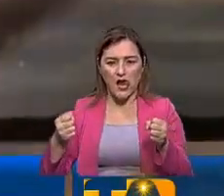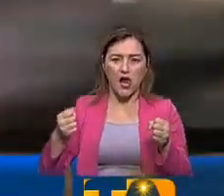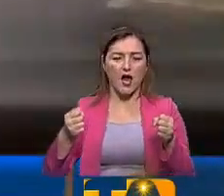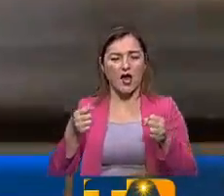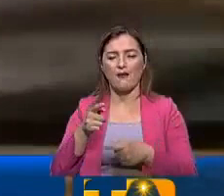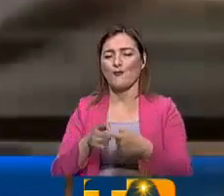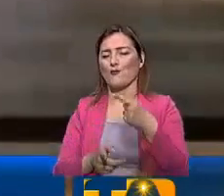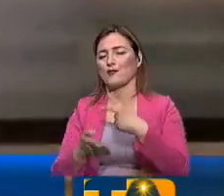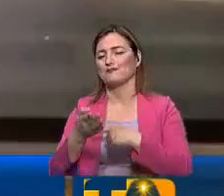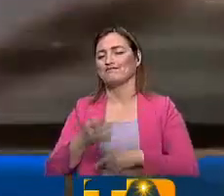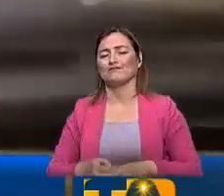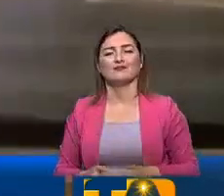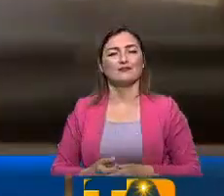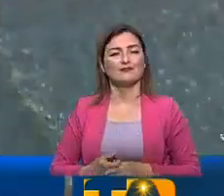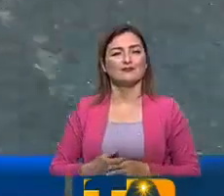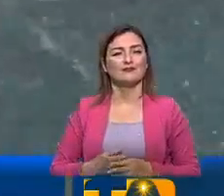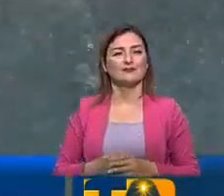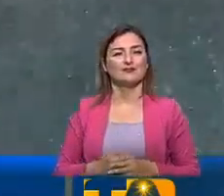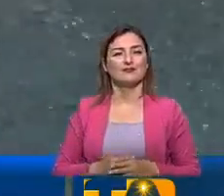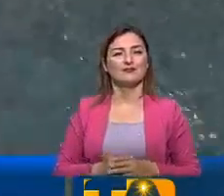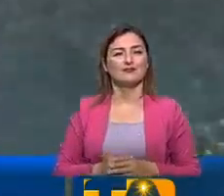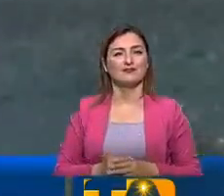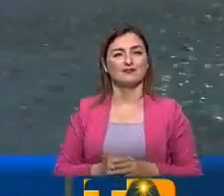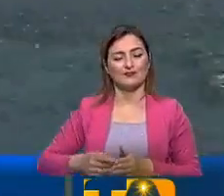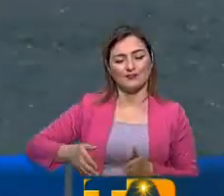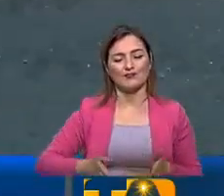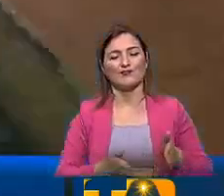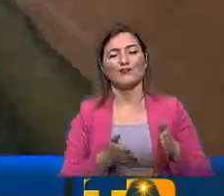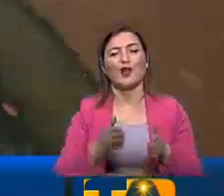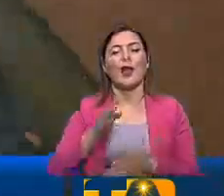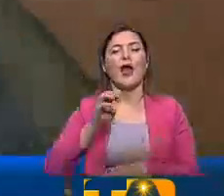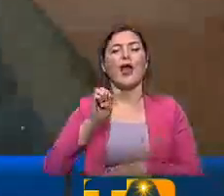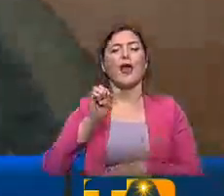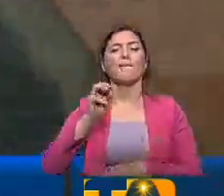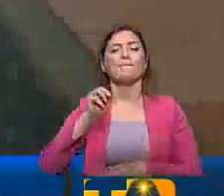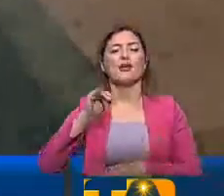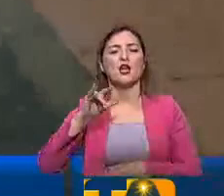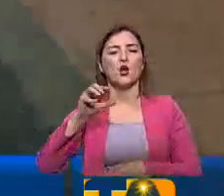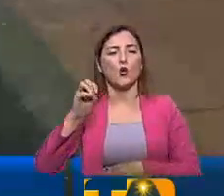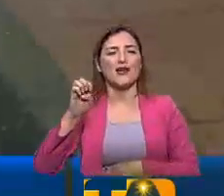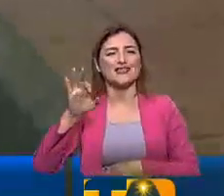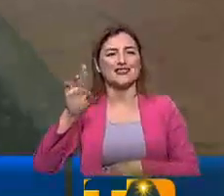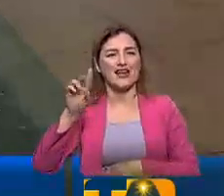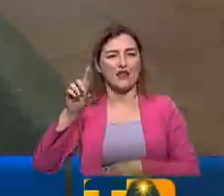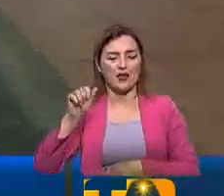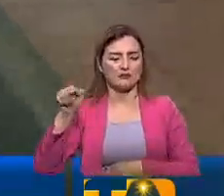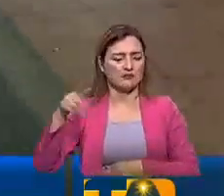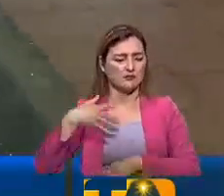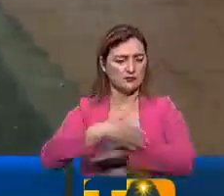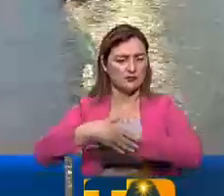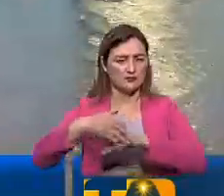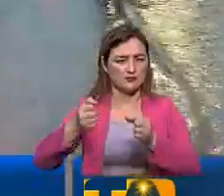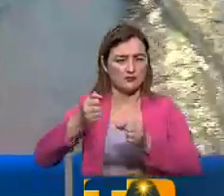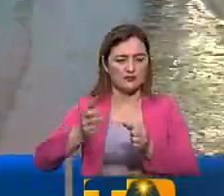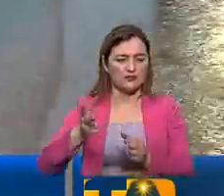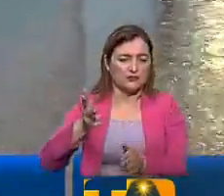está anegadas las calles. La avenida Víctor Emilio Estrada tenía acumulación de agua que llegaba a cubrir la mitad de los neumáticos de